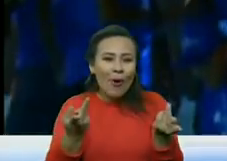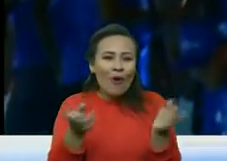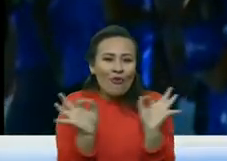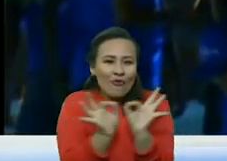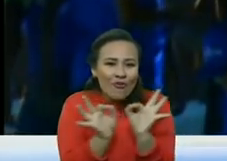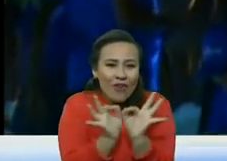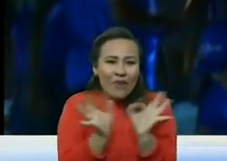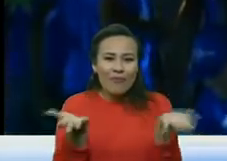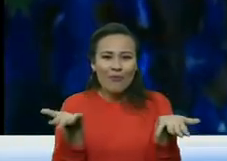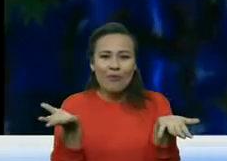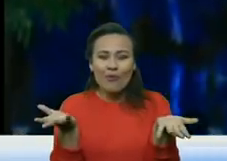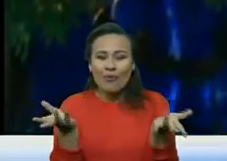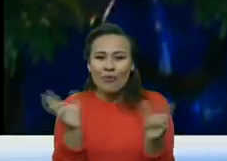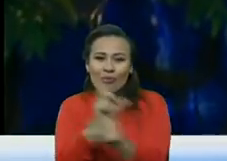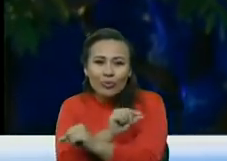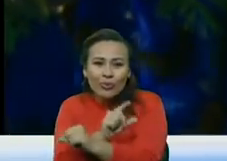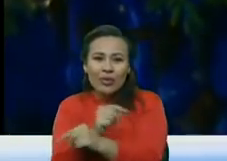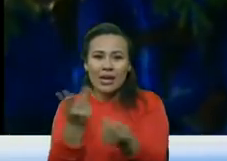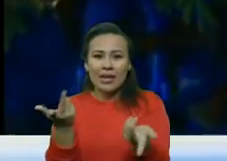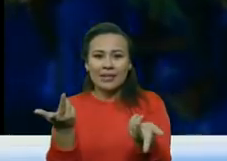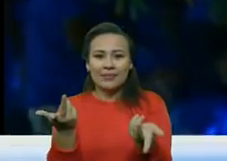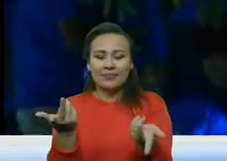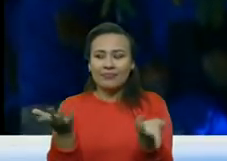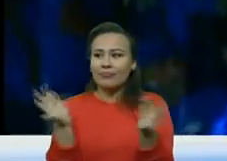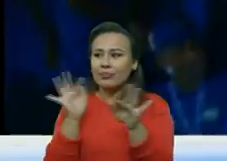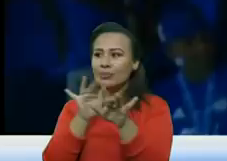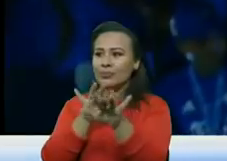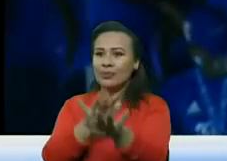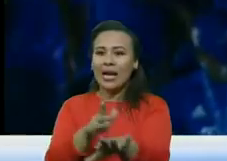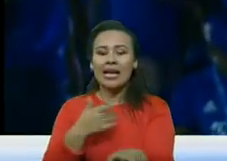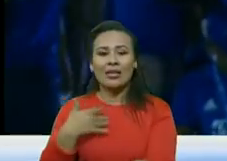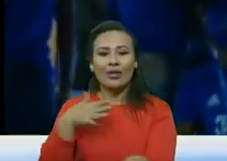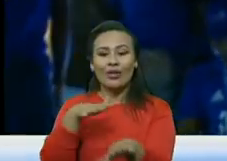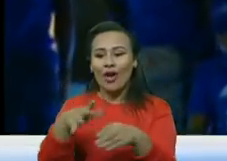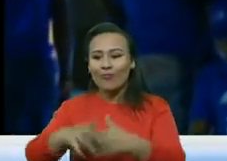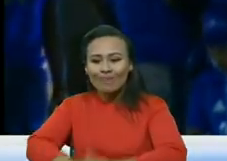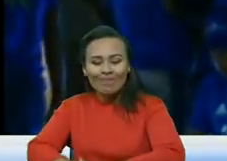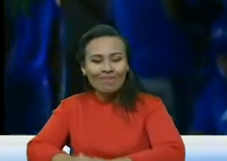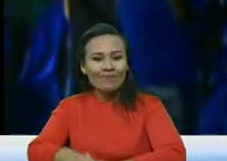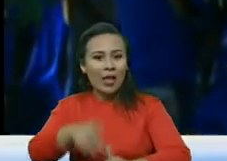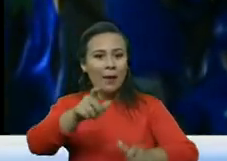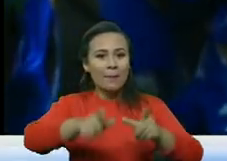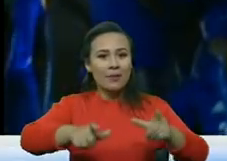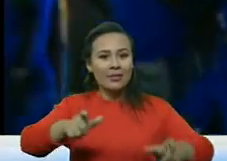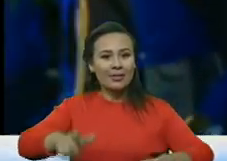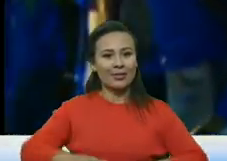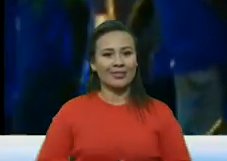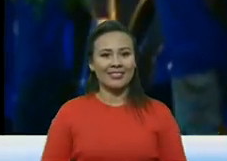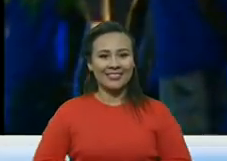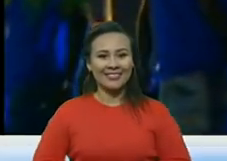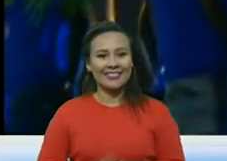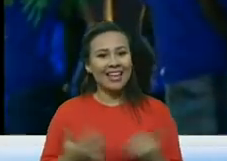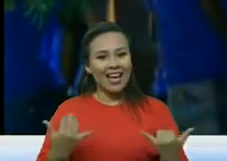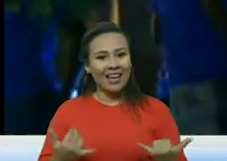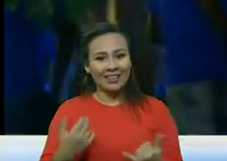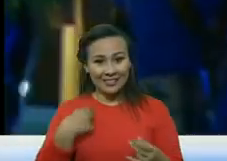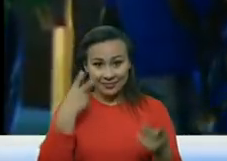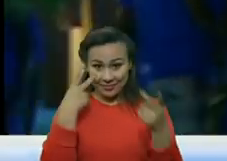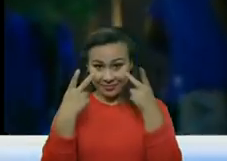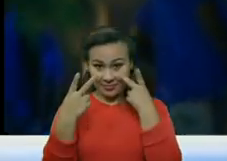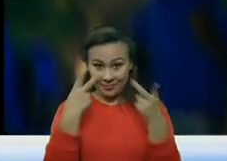Ellos también han tenido un pequeño acercamiento con los hinchas. Y aquí están